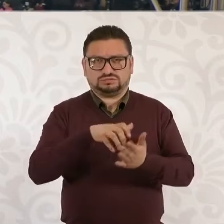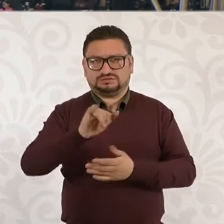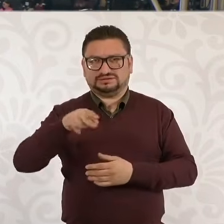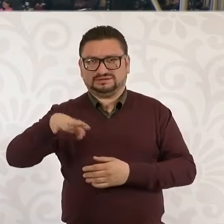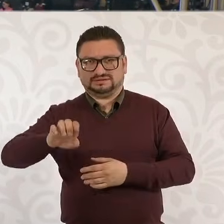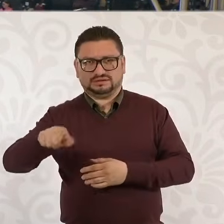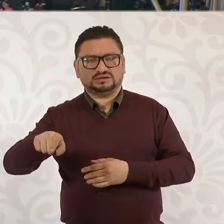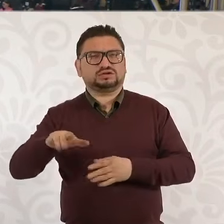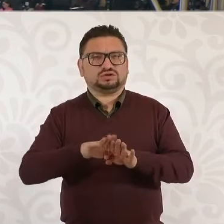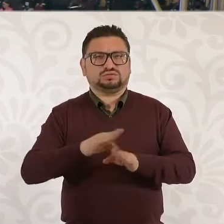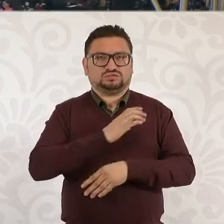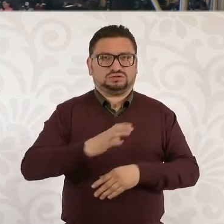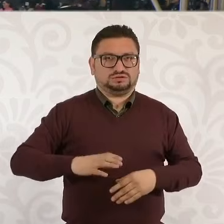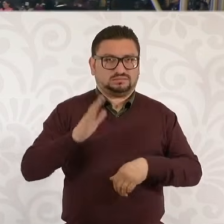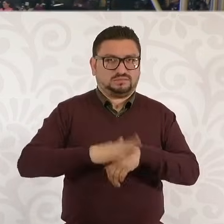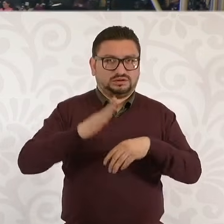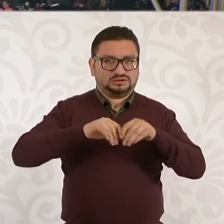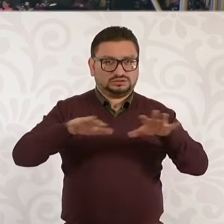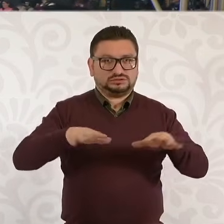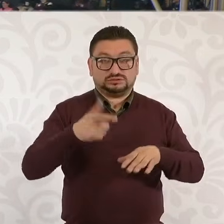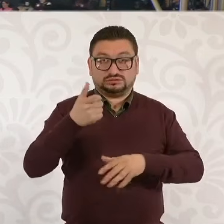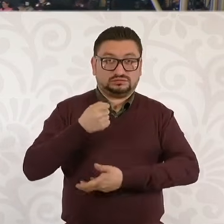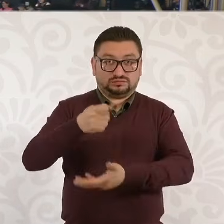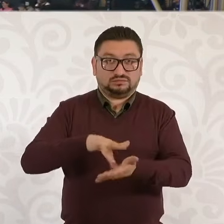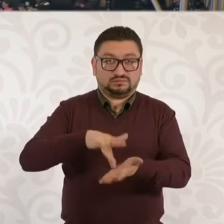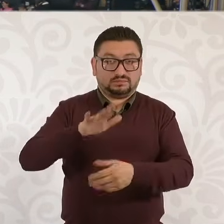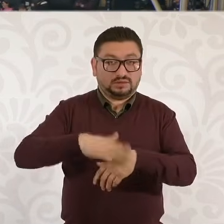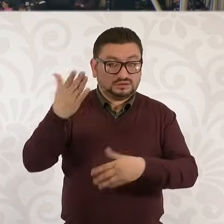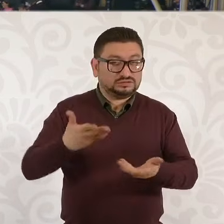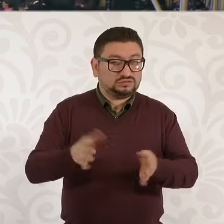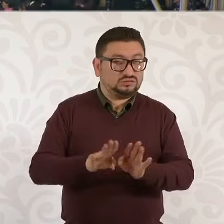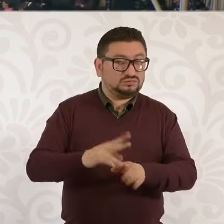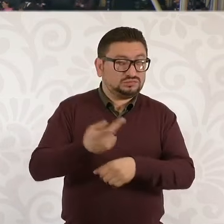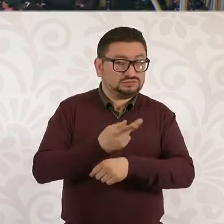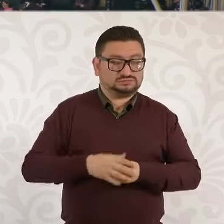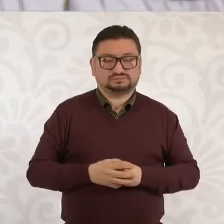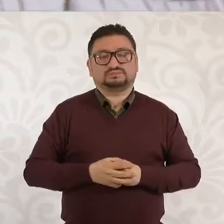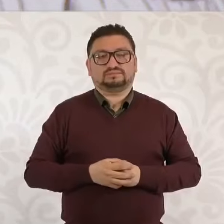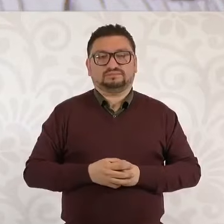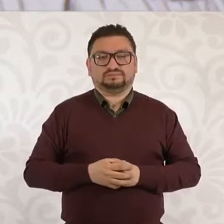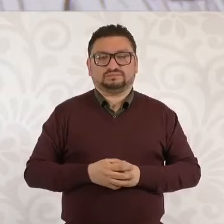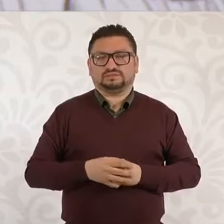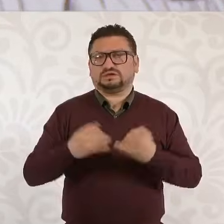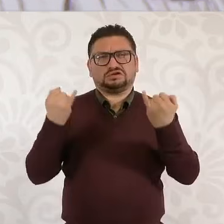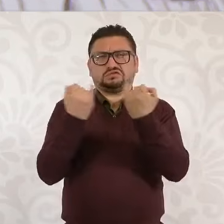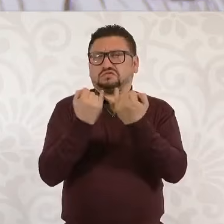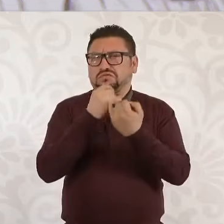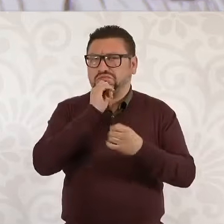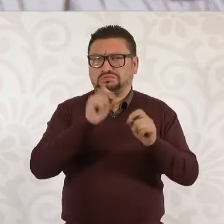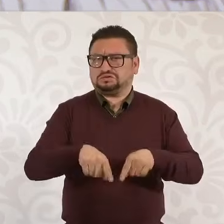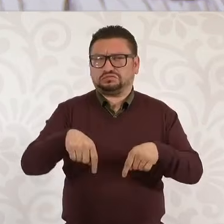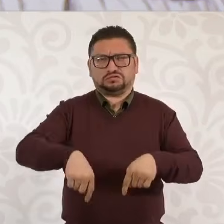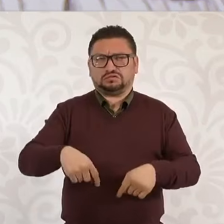si serán más candidaturas a hacer campaña, ¿se dará más dinero o cómo sería esa parte? La distribución es similar a la que existe ahora,